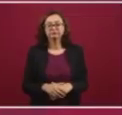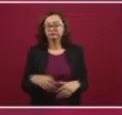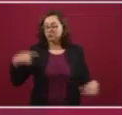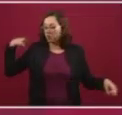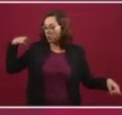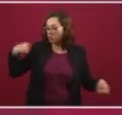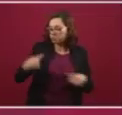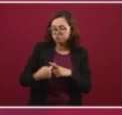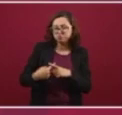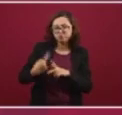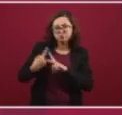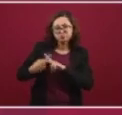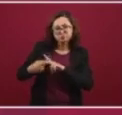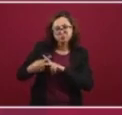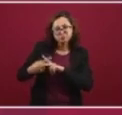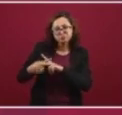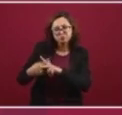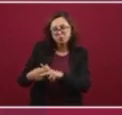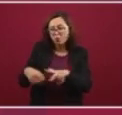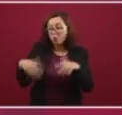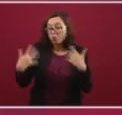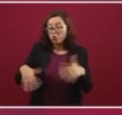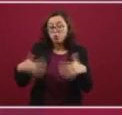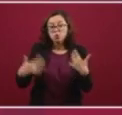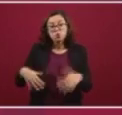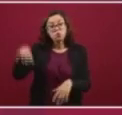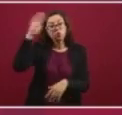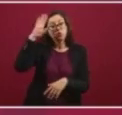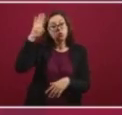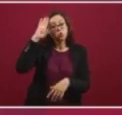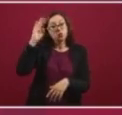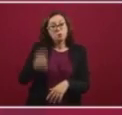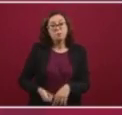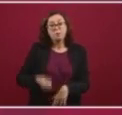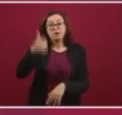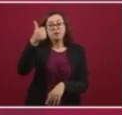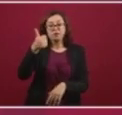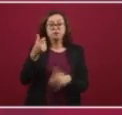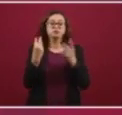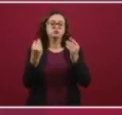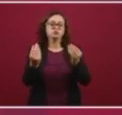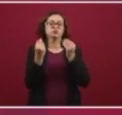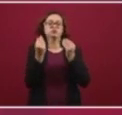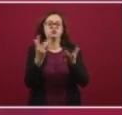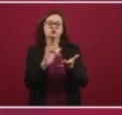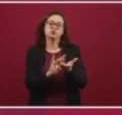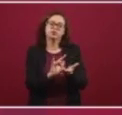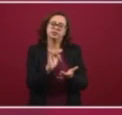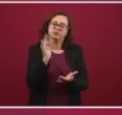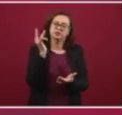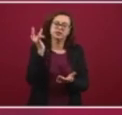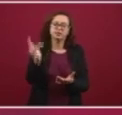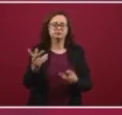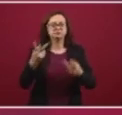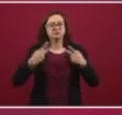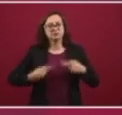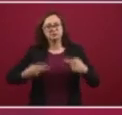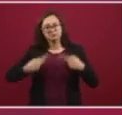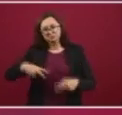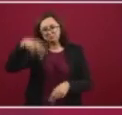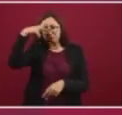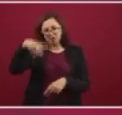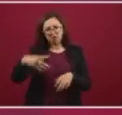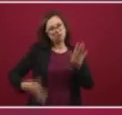contabilidad de estos ingresos. Muchas gracias a los paisanos y